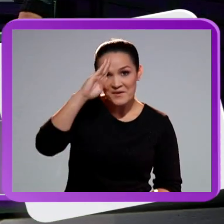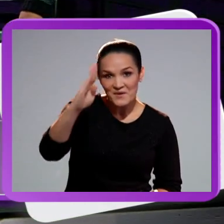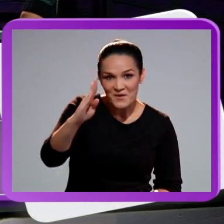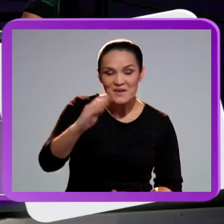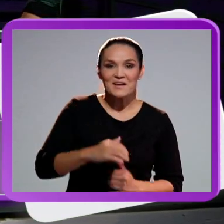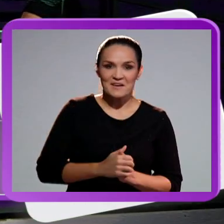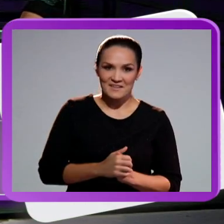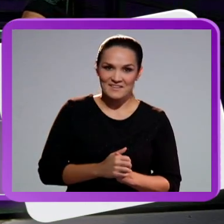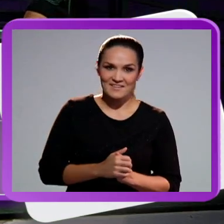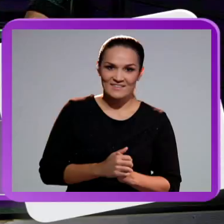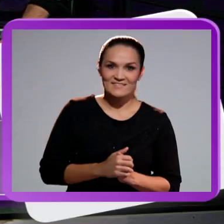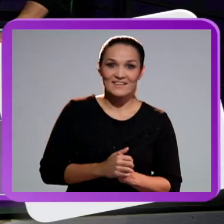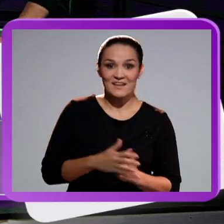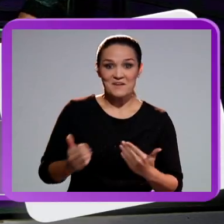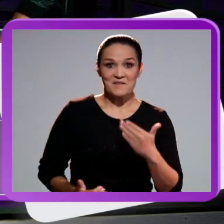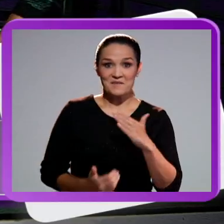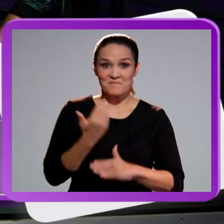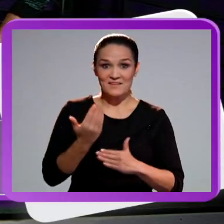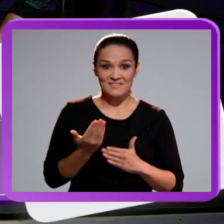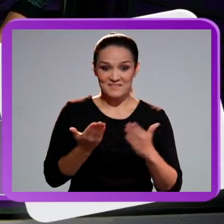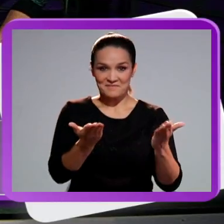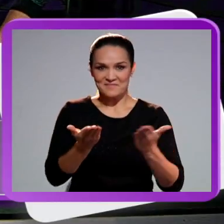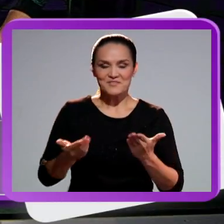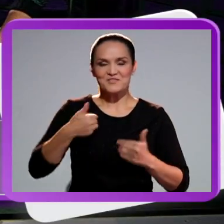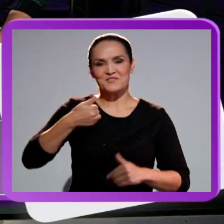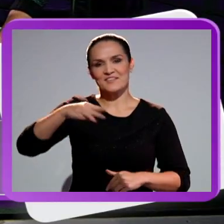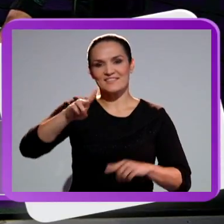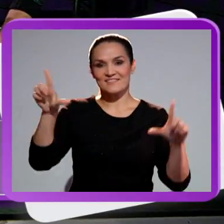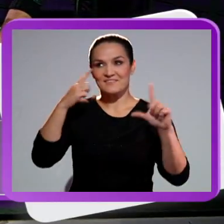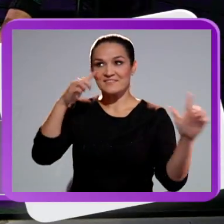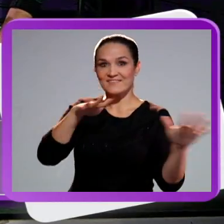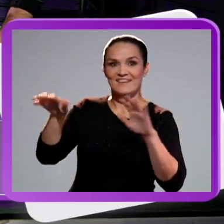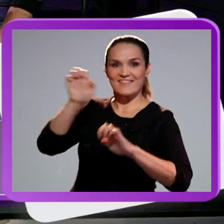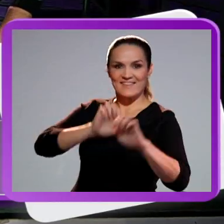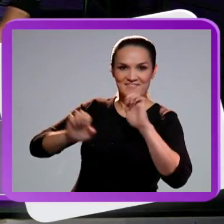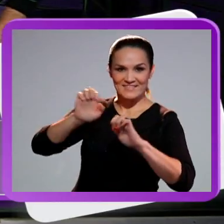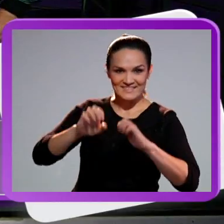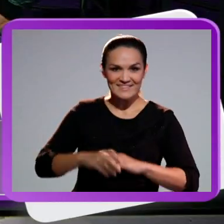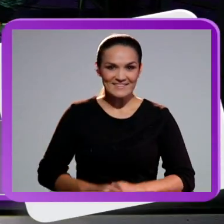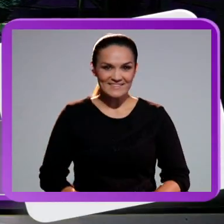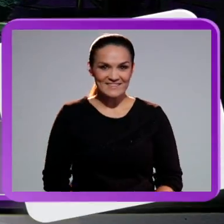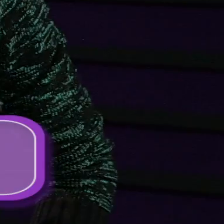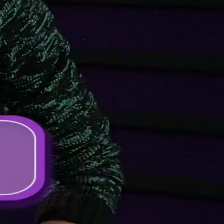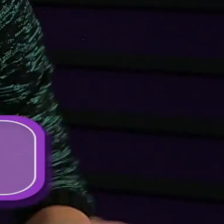Hola, aquí comienza Yo Soy 13, el defensor de la audiencia.